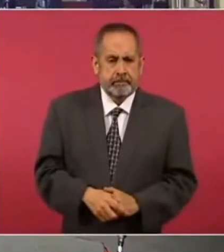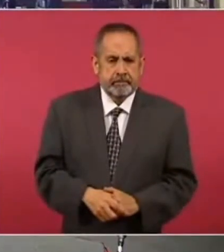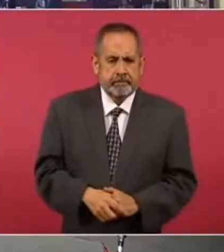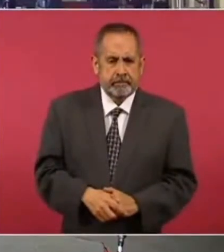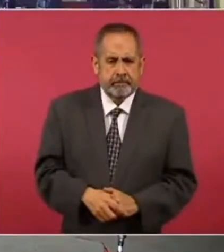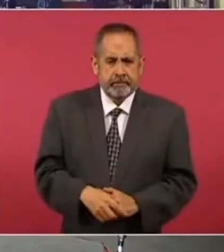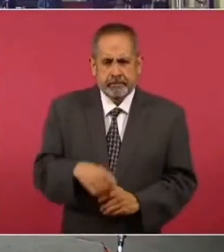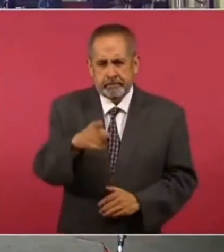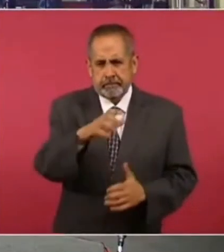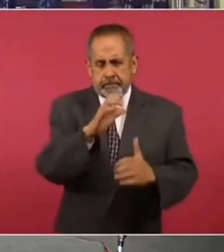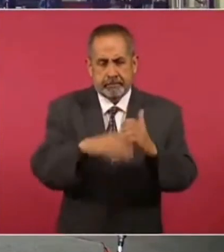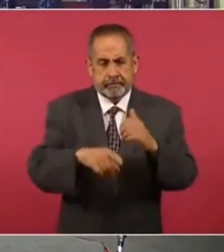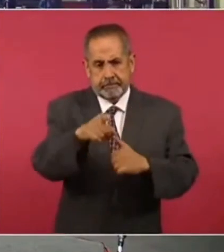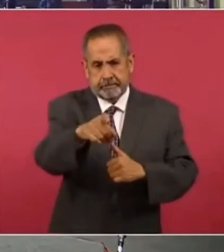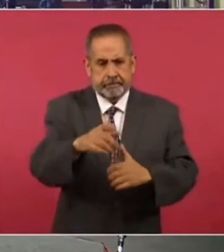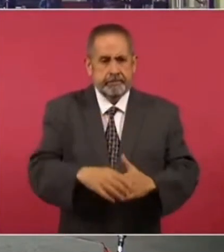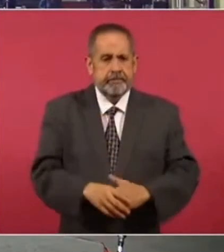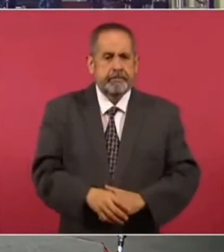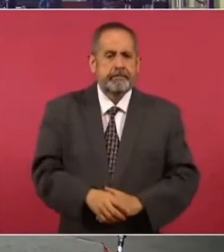Aquí ya para terminar, porque